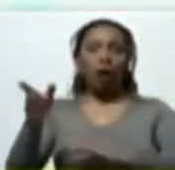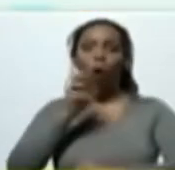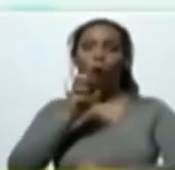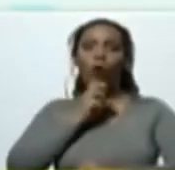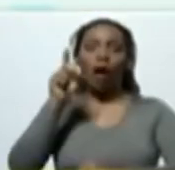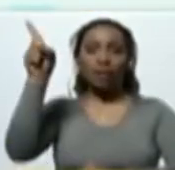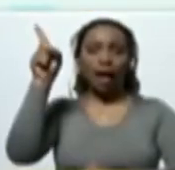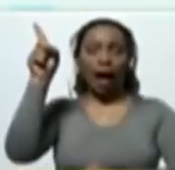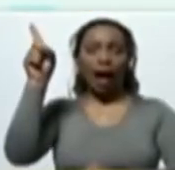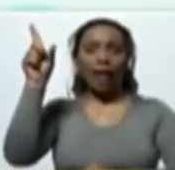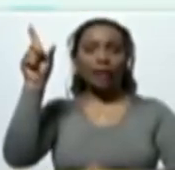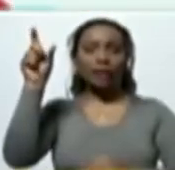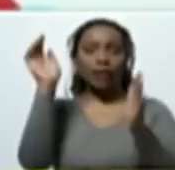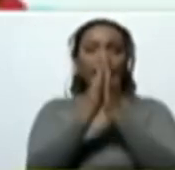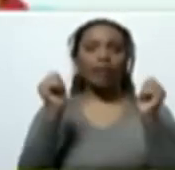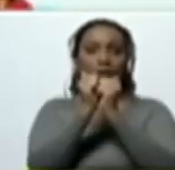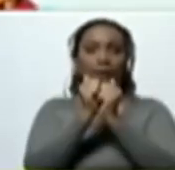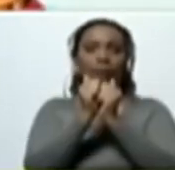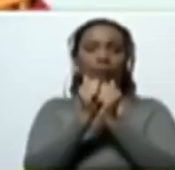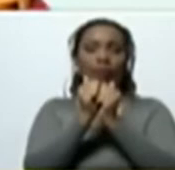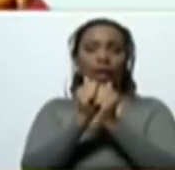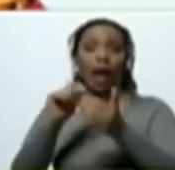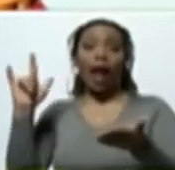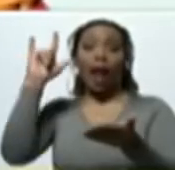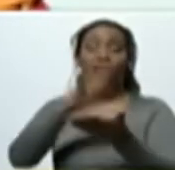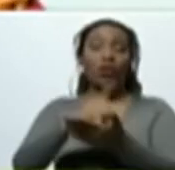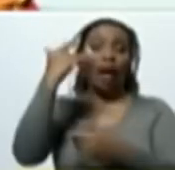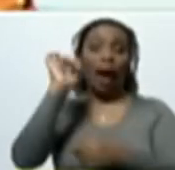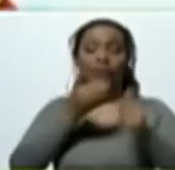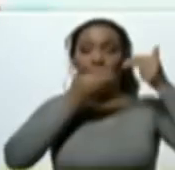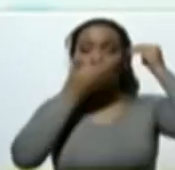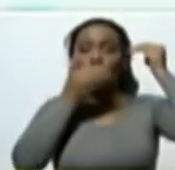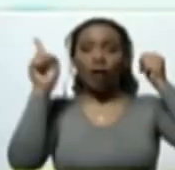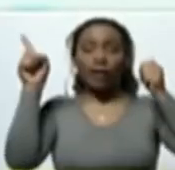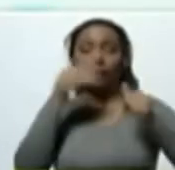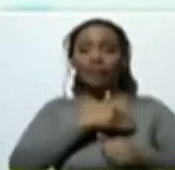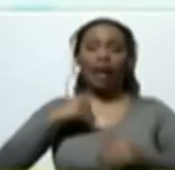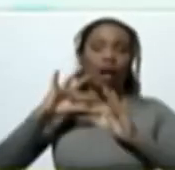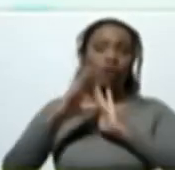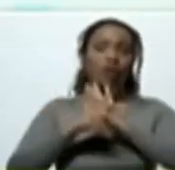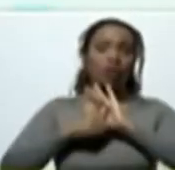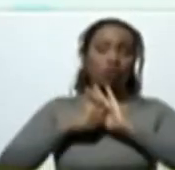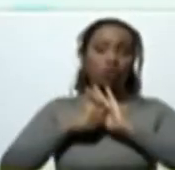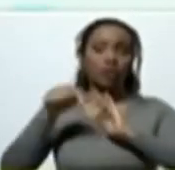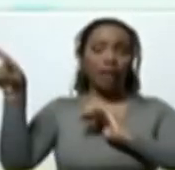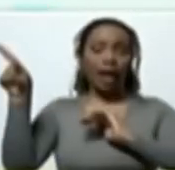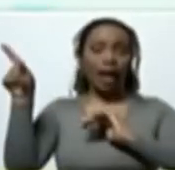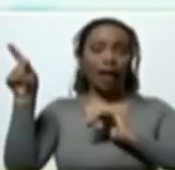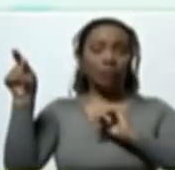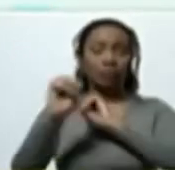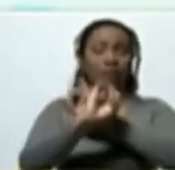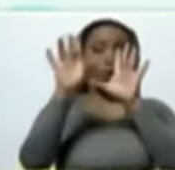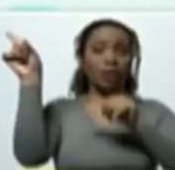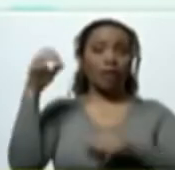Londres y por el avión que nos tienen secuestrado y pretenden robarnos